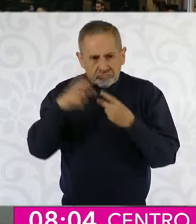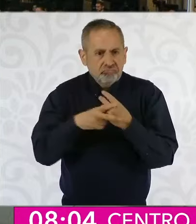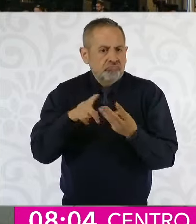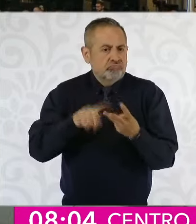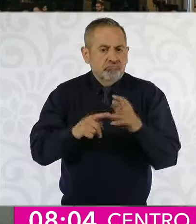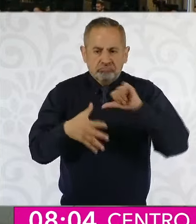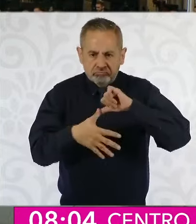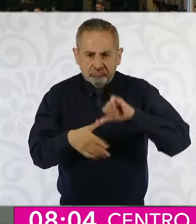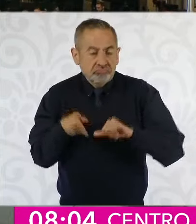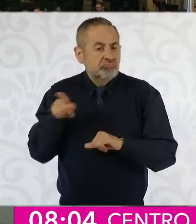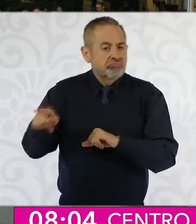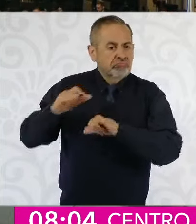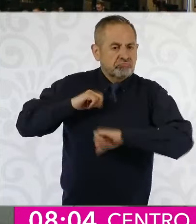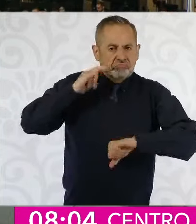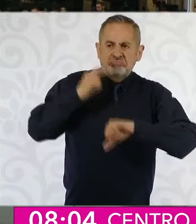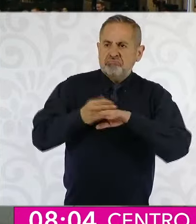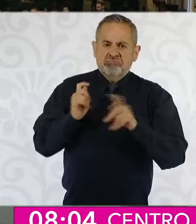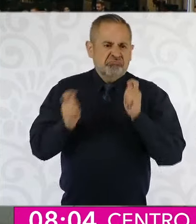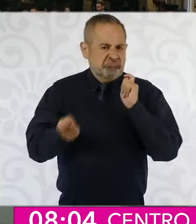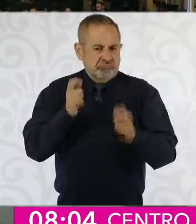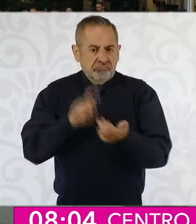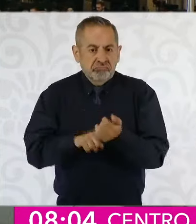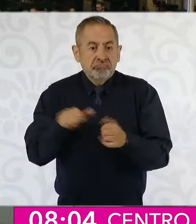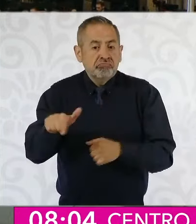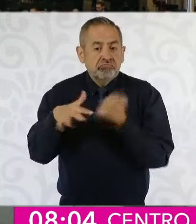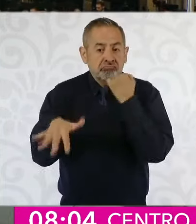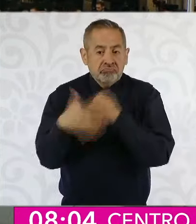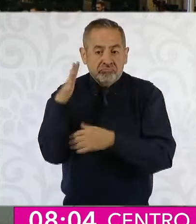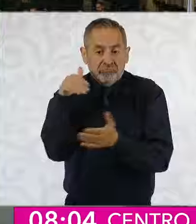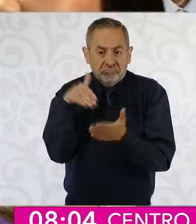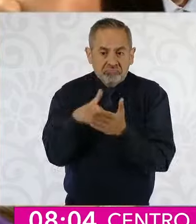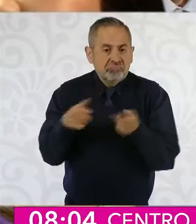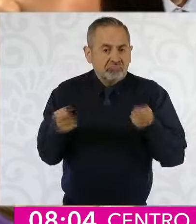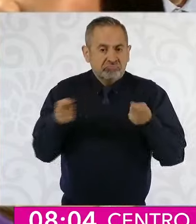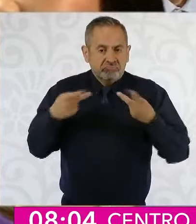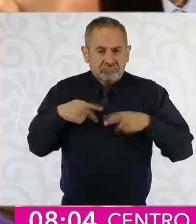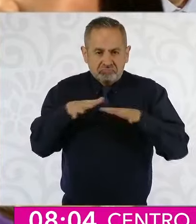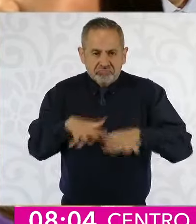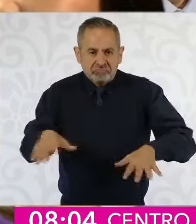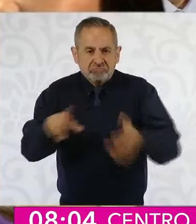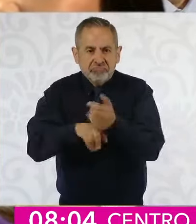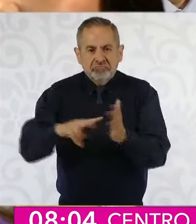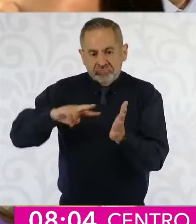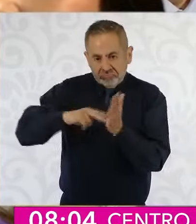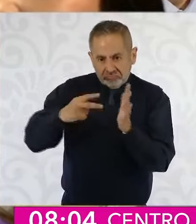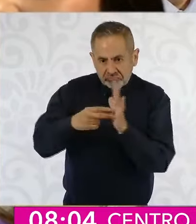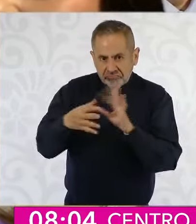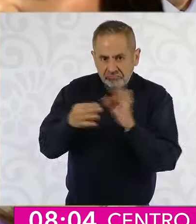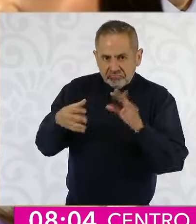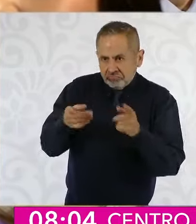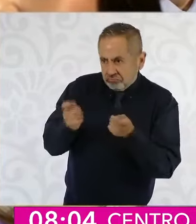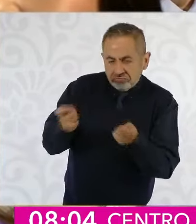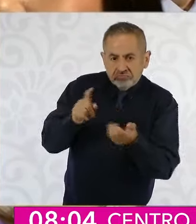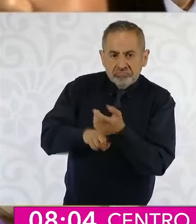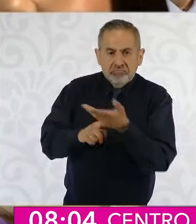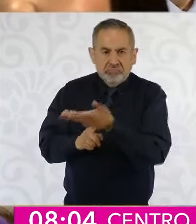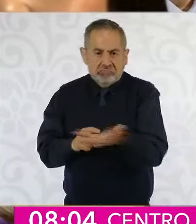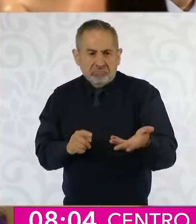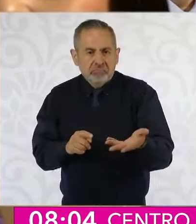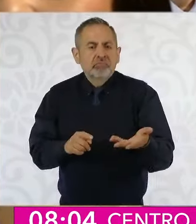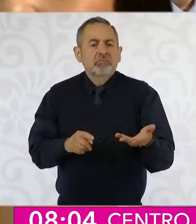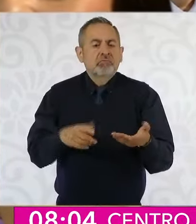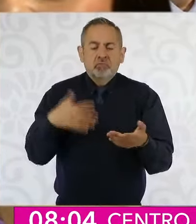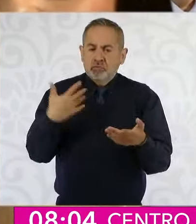luego en América Latina. Tiene más de 15,000 trabajadores, ingenieros. Y en ese